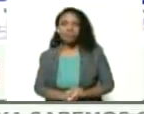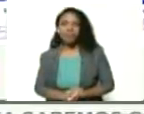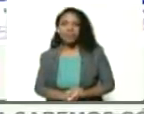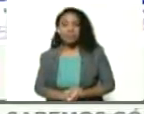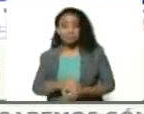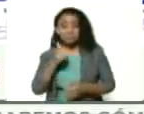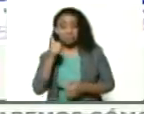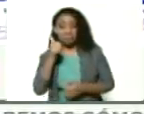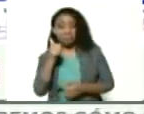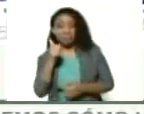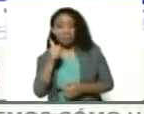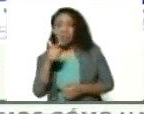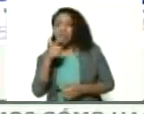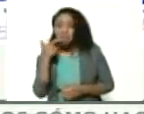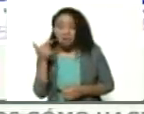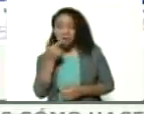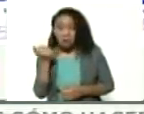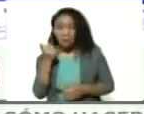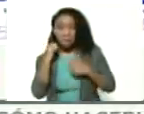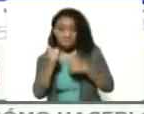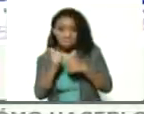Fino, rojo, rojito.